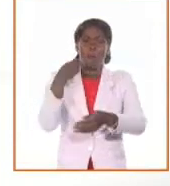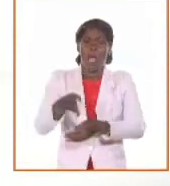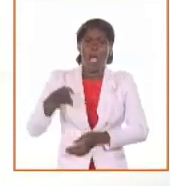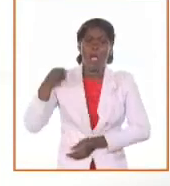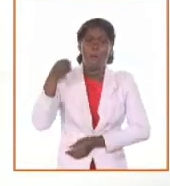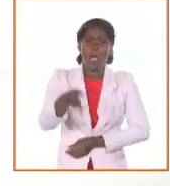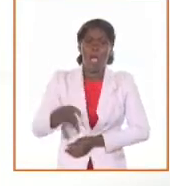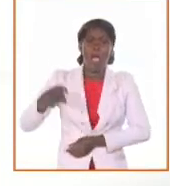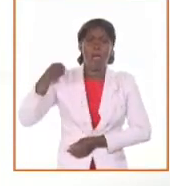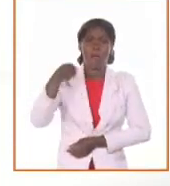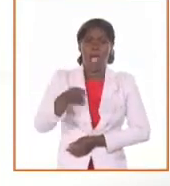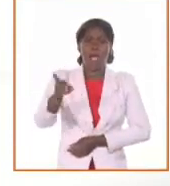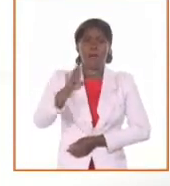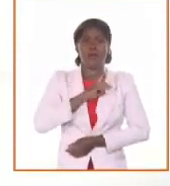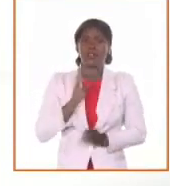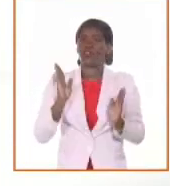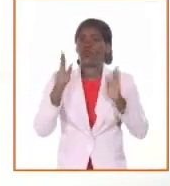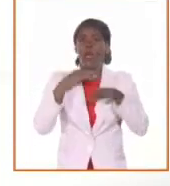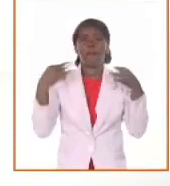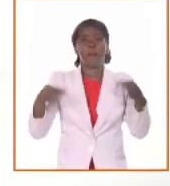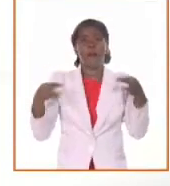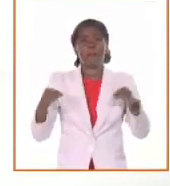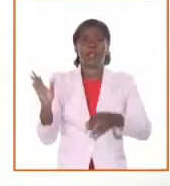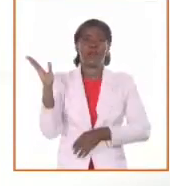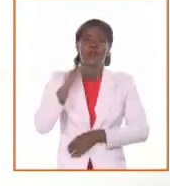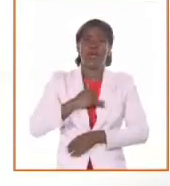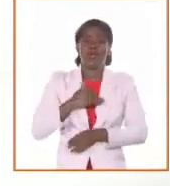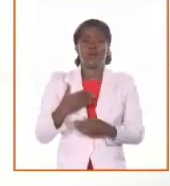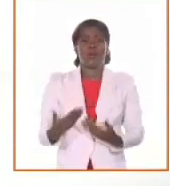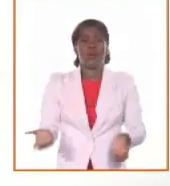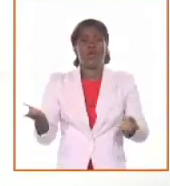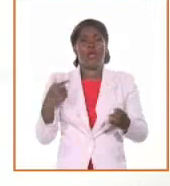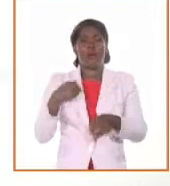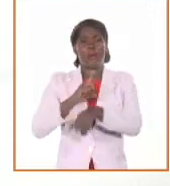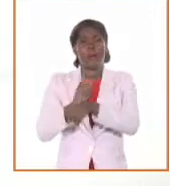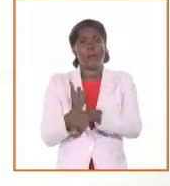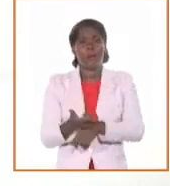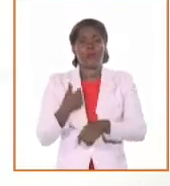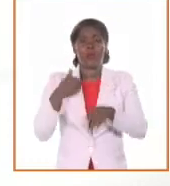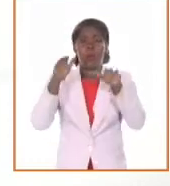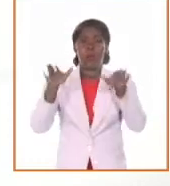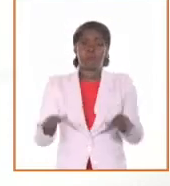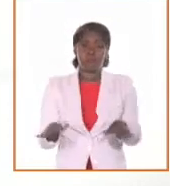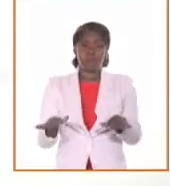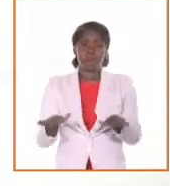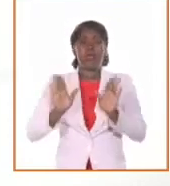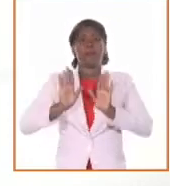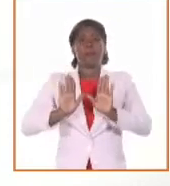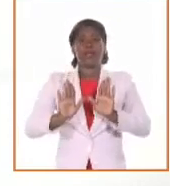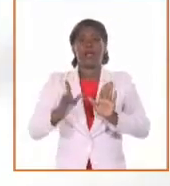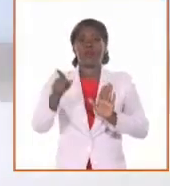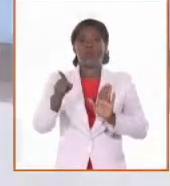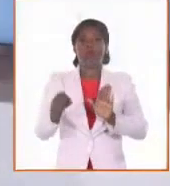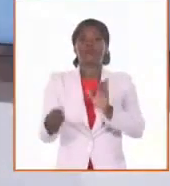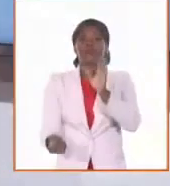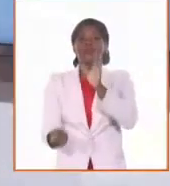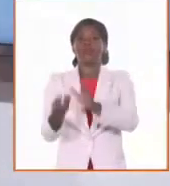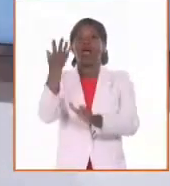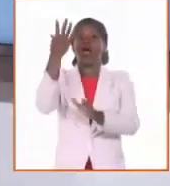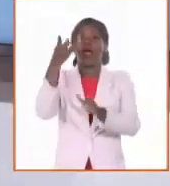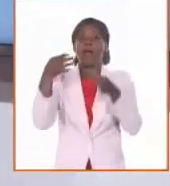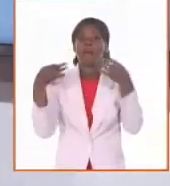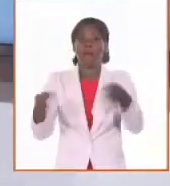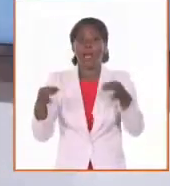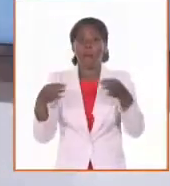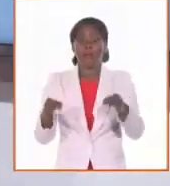la misma no hay modelos en fin todos los trámites paralizados esperando por una inscripción como si